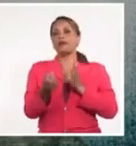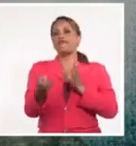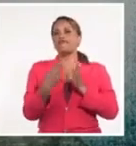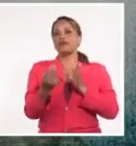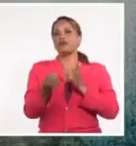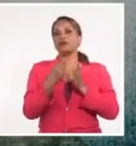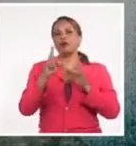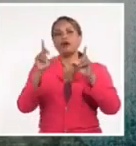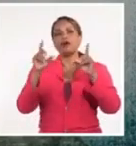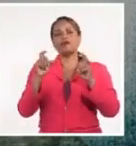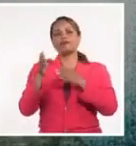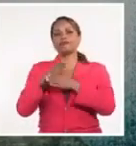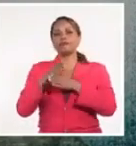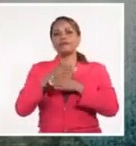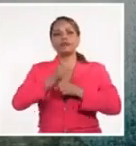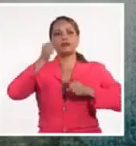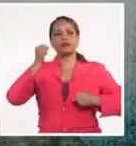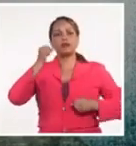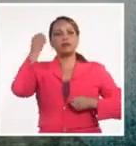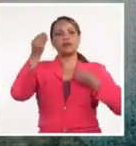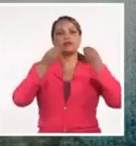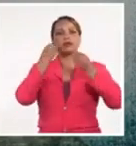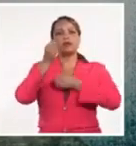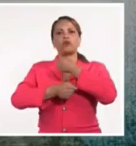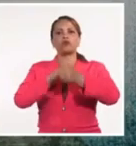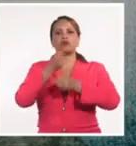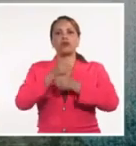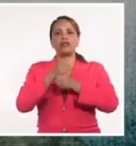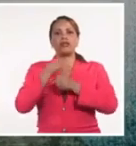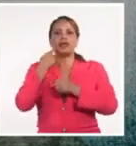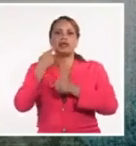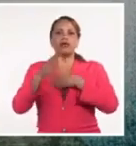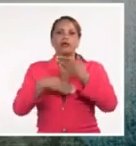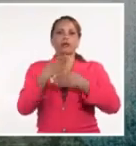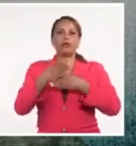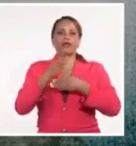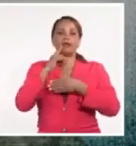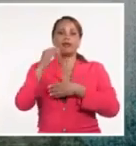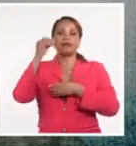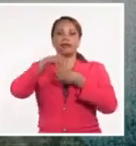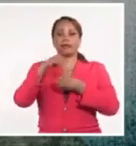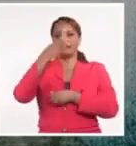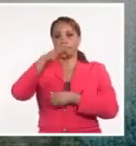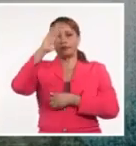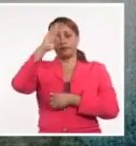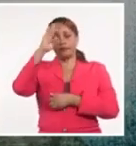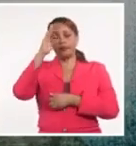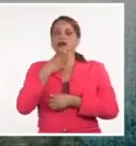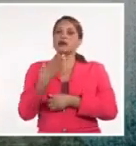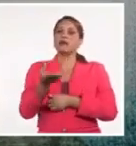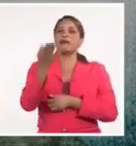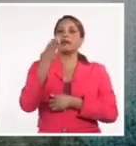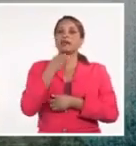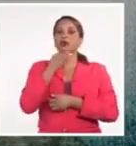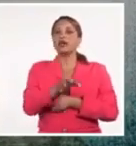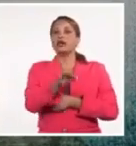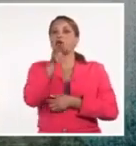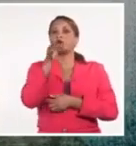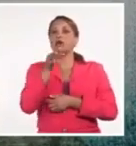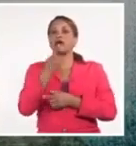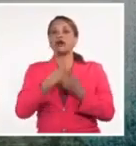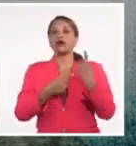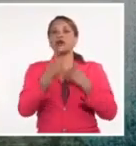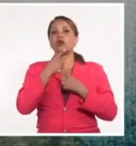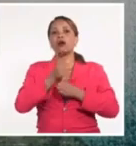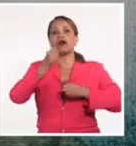de varios armamentos que pensaba utilizar en la revuelta nacional en Cuba. Este me dijo que escogiera una de las